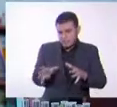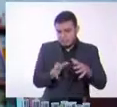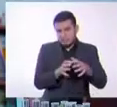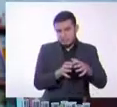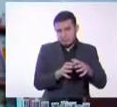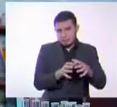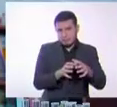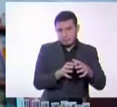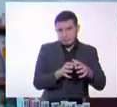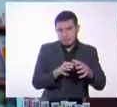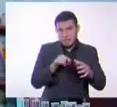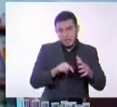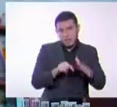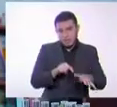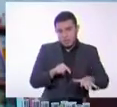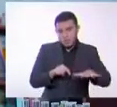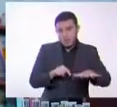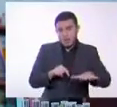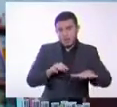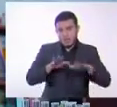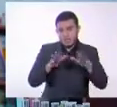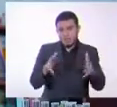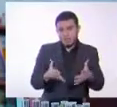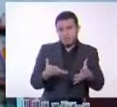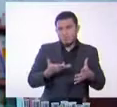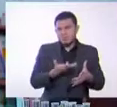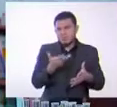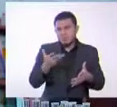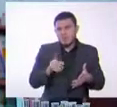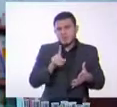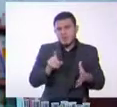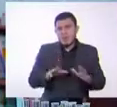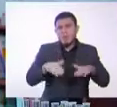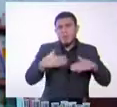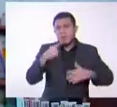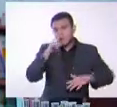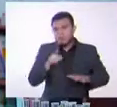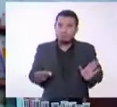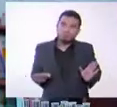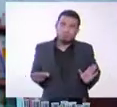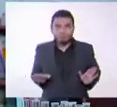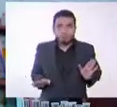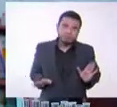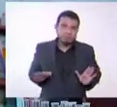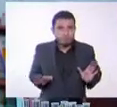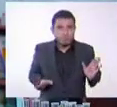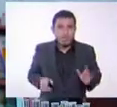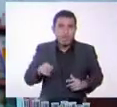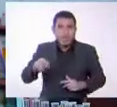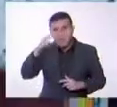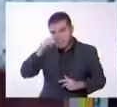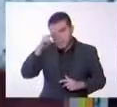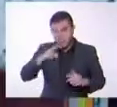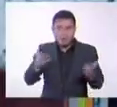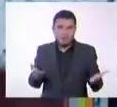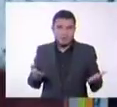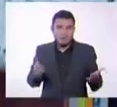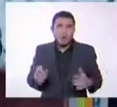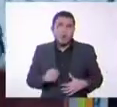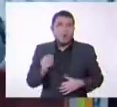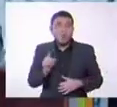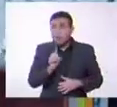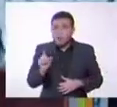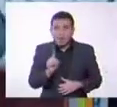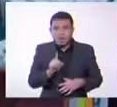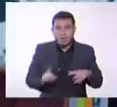del planeta. Preguntémonos, ¿por qué no hay pingüinos en el Golfo de Fonseca? ¿O por qué no